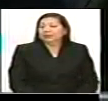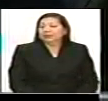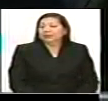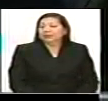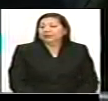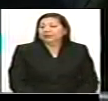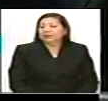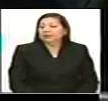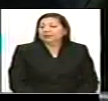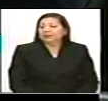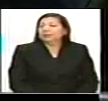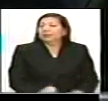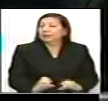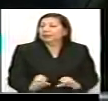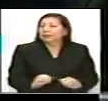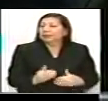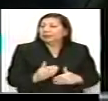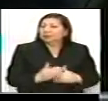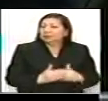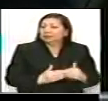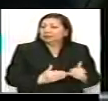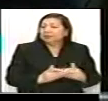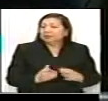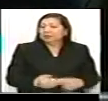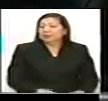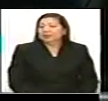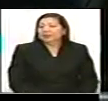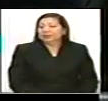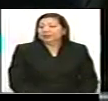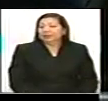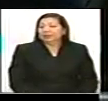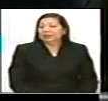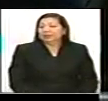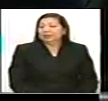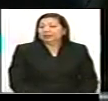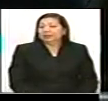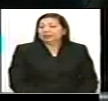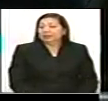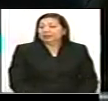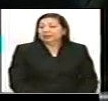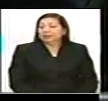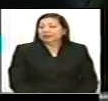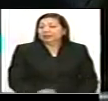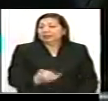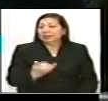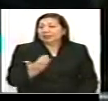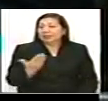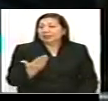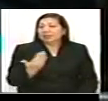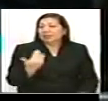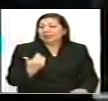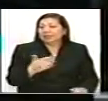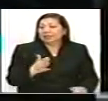y se va construyendo la serie histórica, la serie se registra. Entonces esa data ya